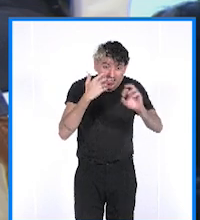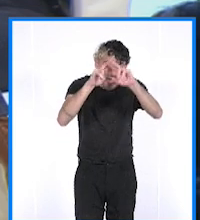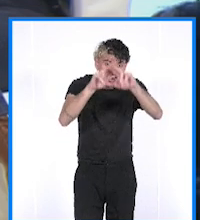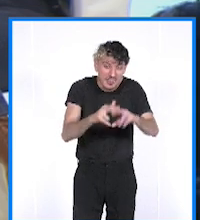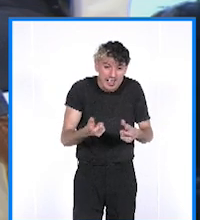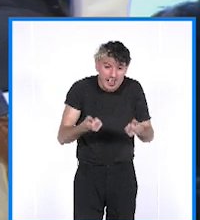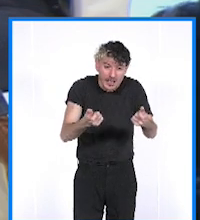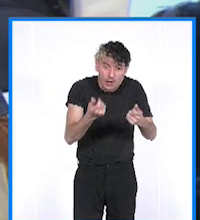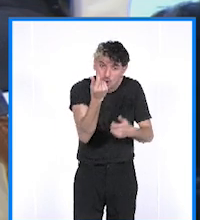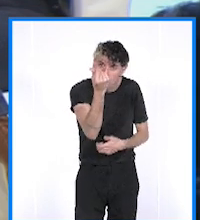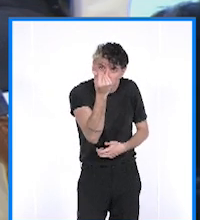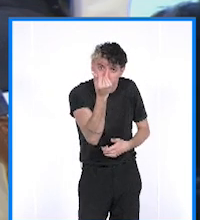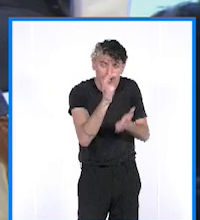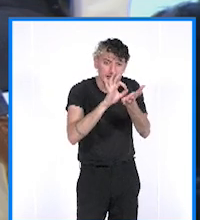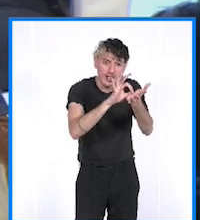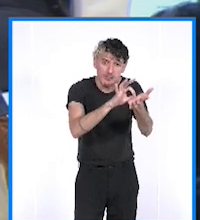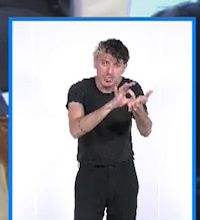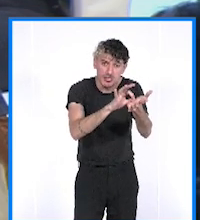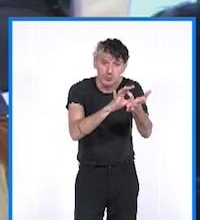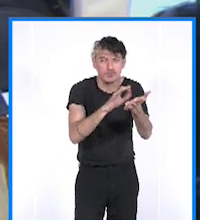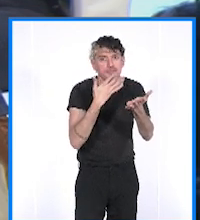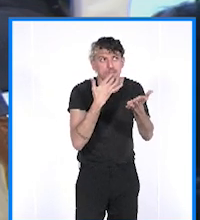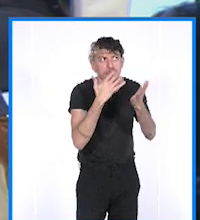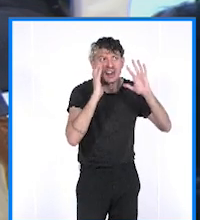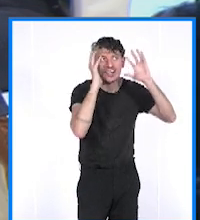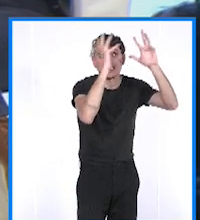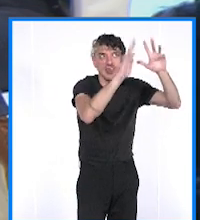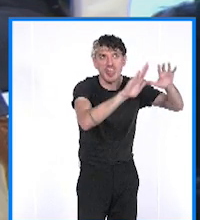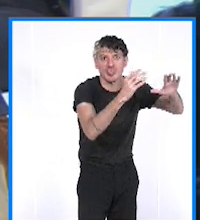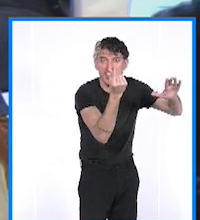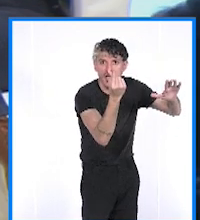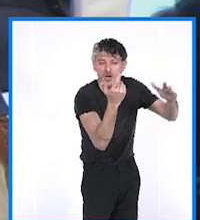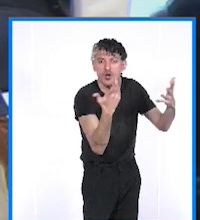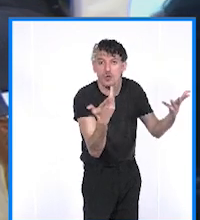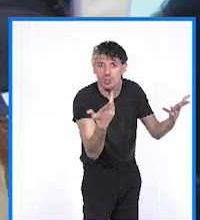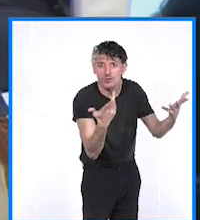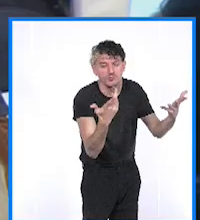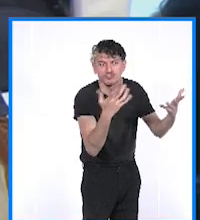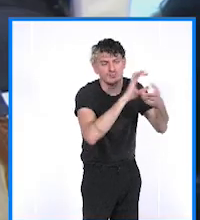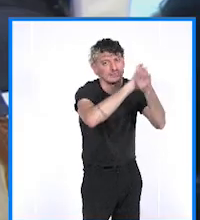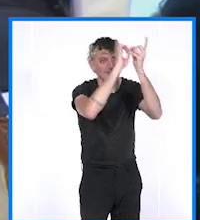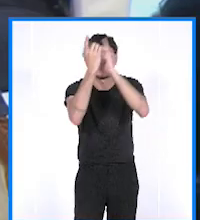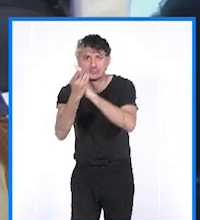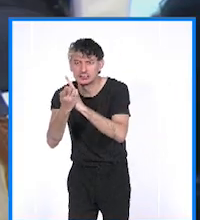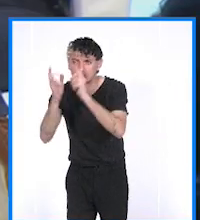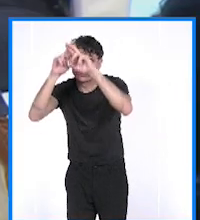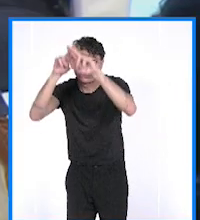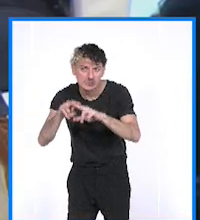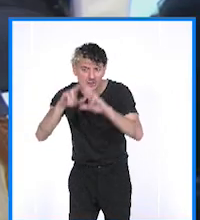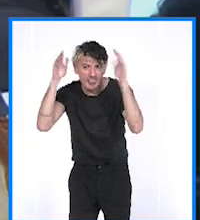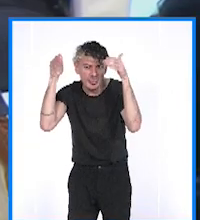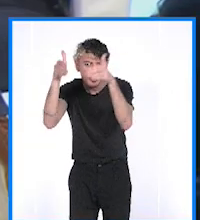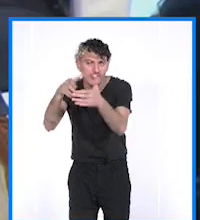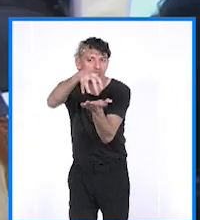análisis de costes servicio que en este caso es Residencial a una análisis de costes más más eh centrado en